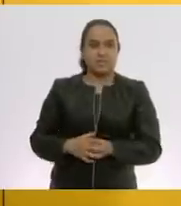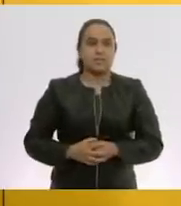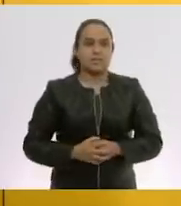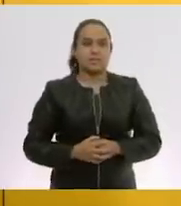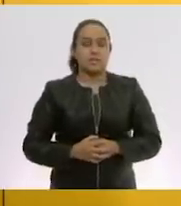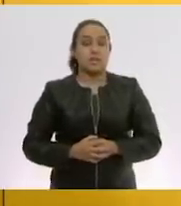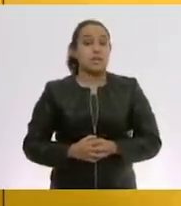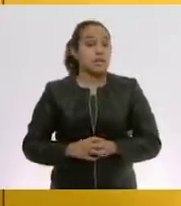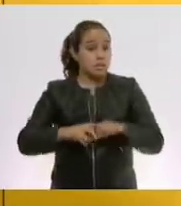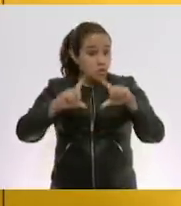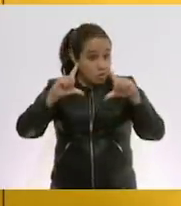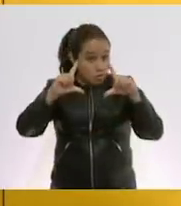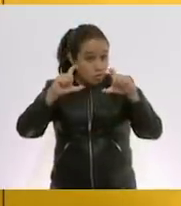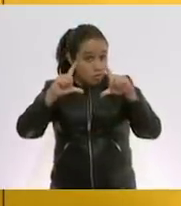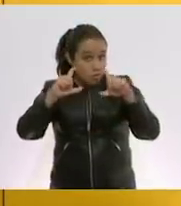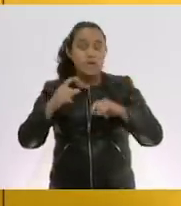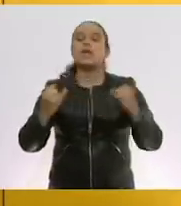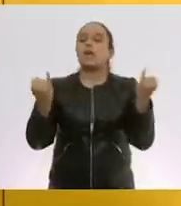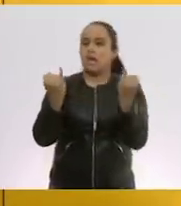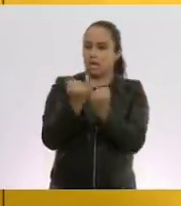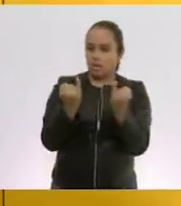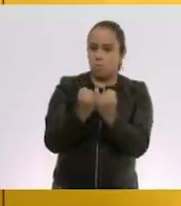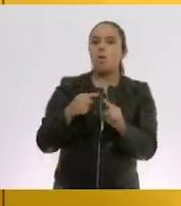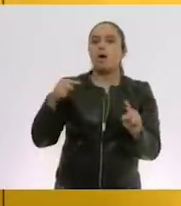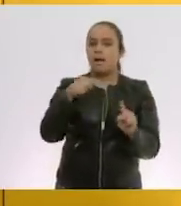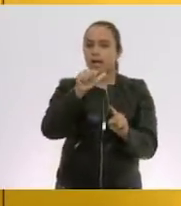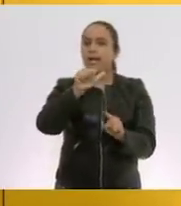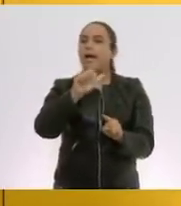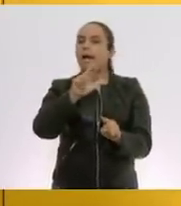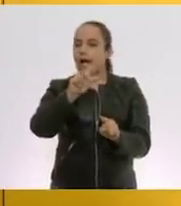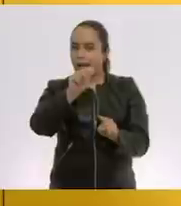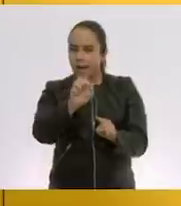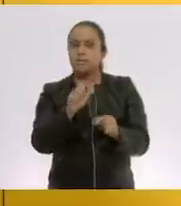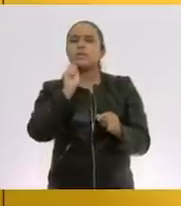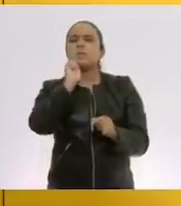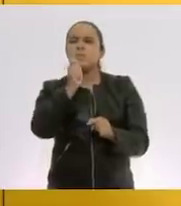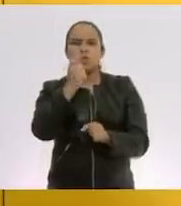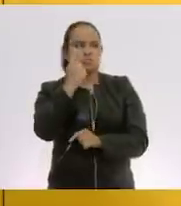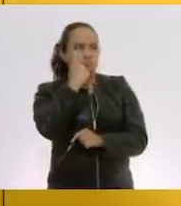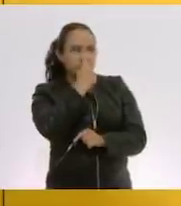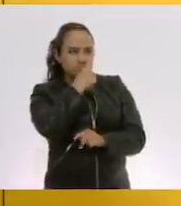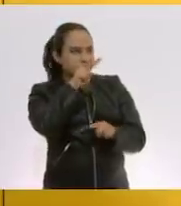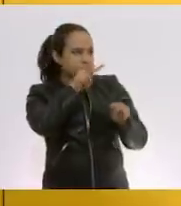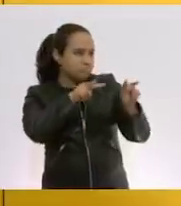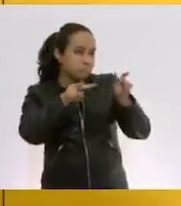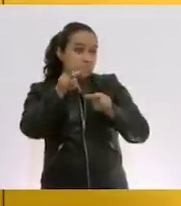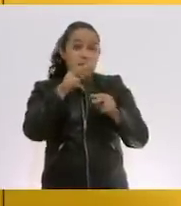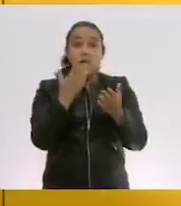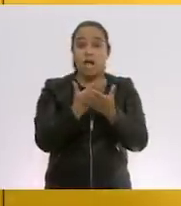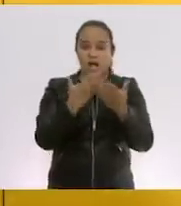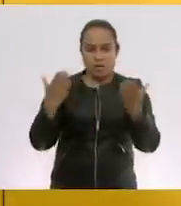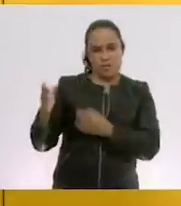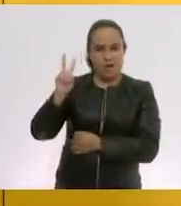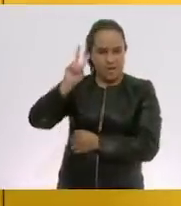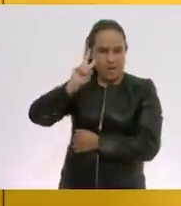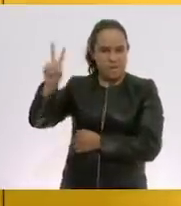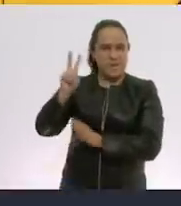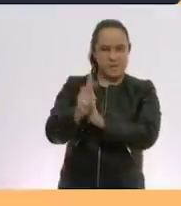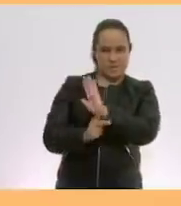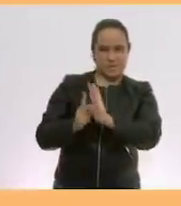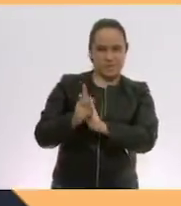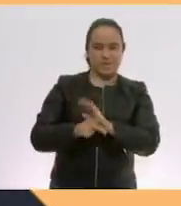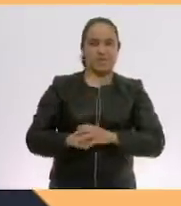La fotografía se considera también parte de las artes visuales. Vamos a descubrirlo en el siguiente